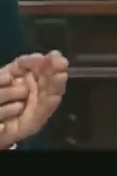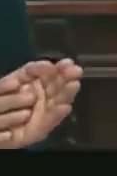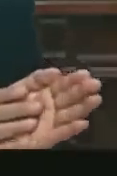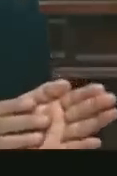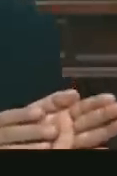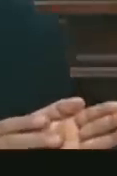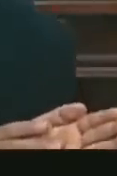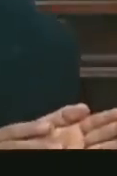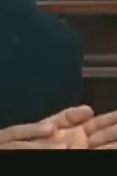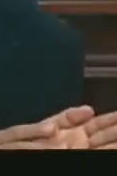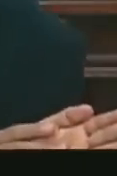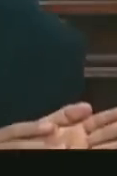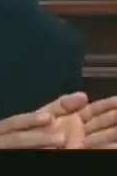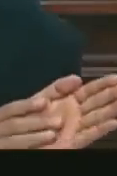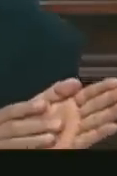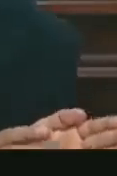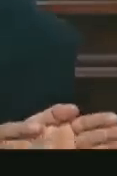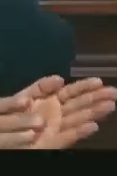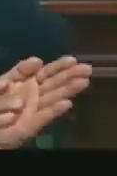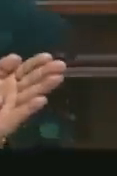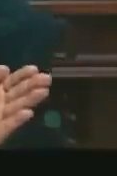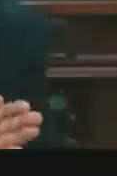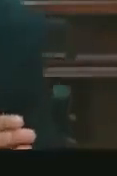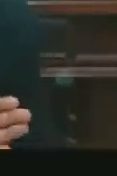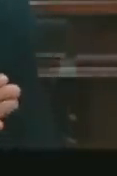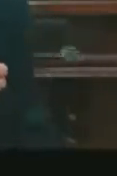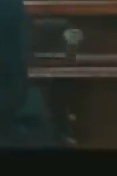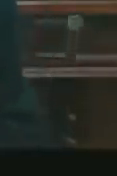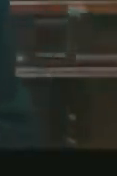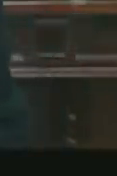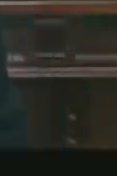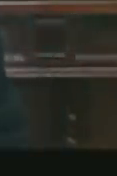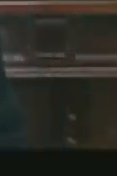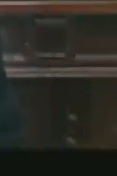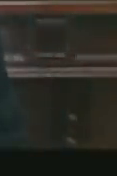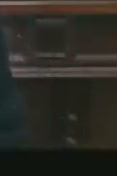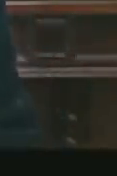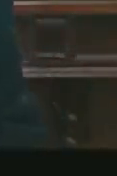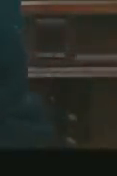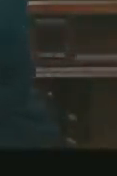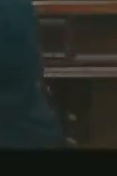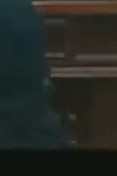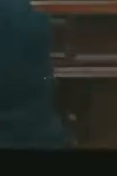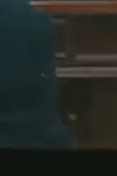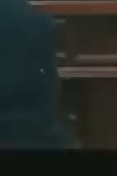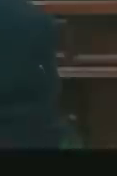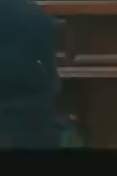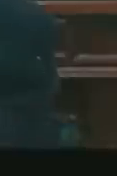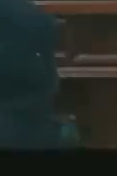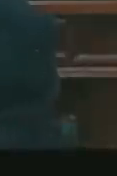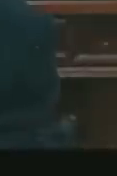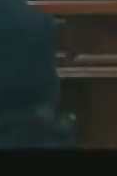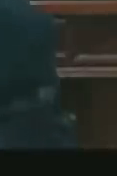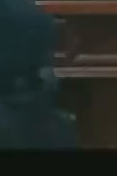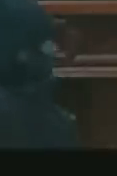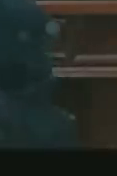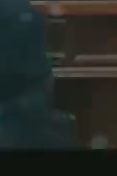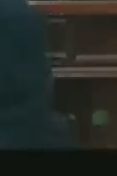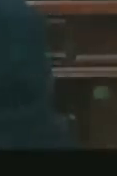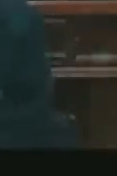dejando atrás de manera progresiva y firme el modelo de